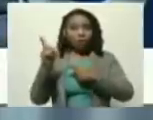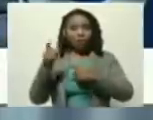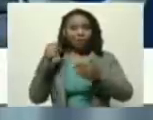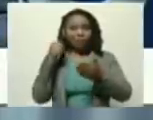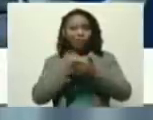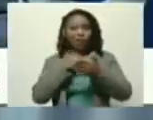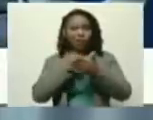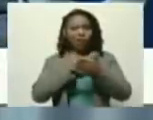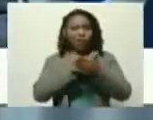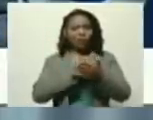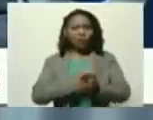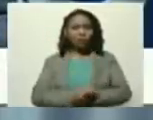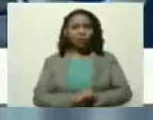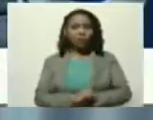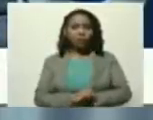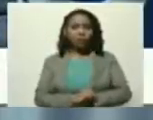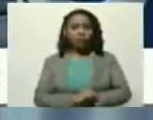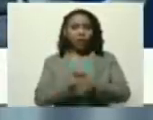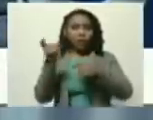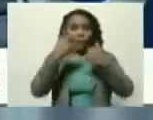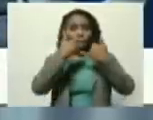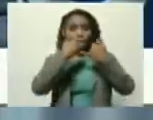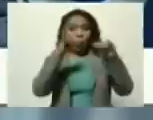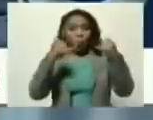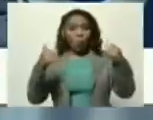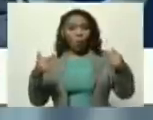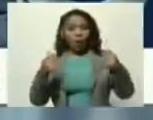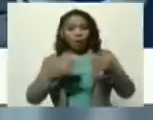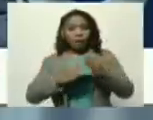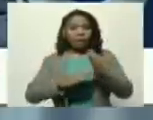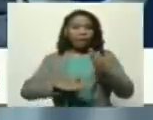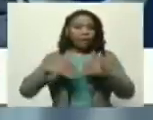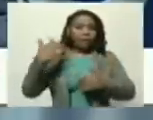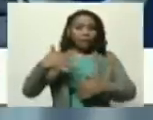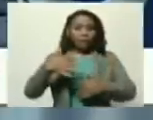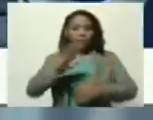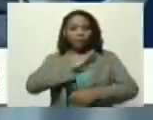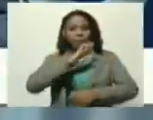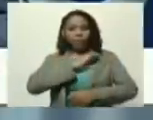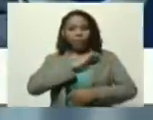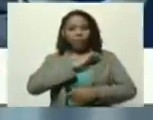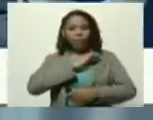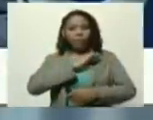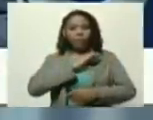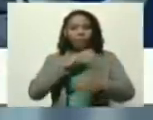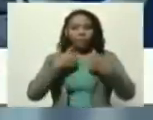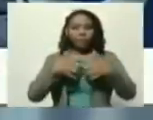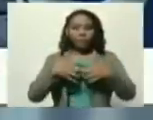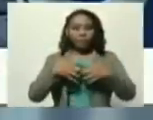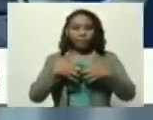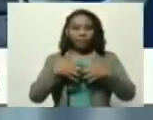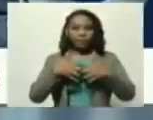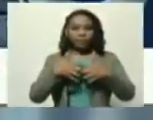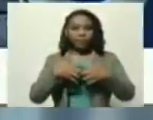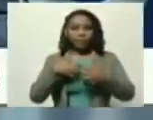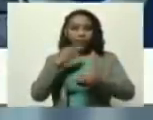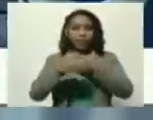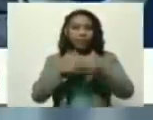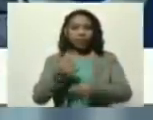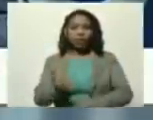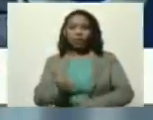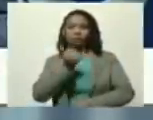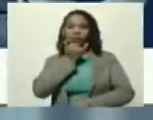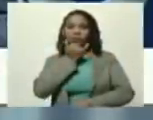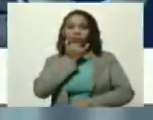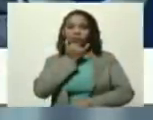ataque a este cableado de alta tensión perteneciente a Corpolec originó una falla en